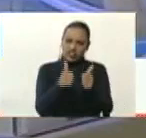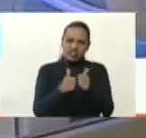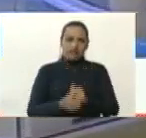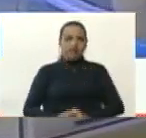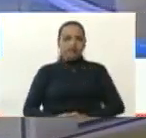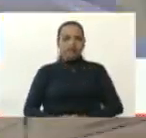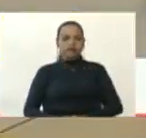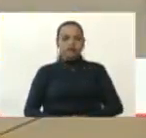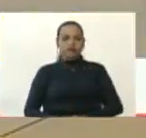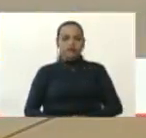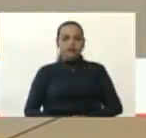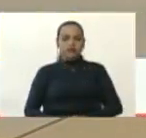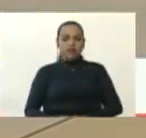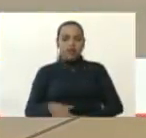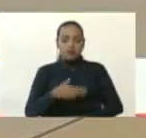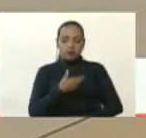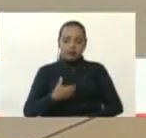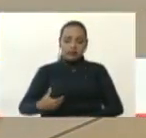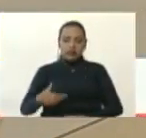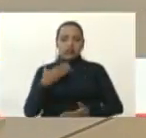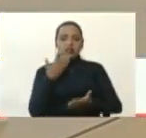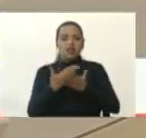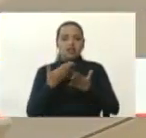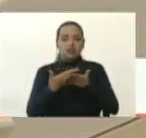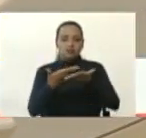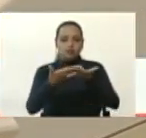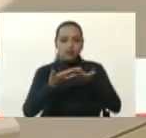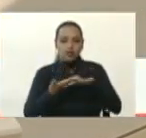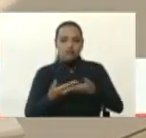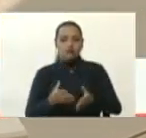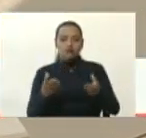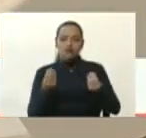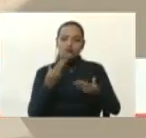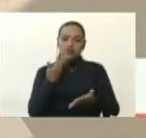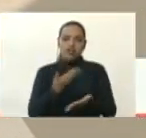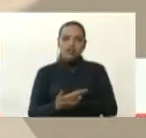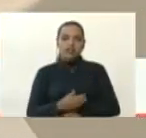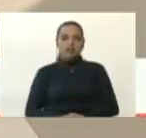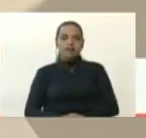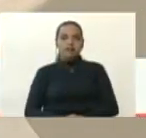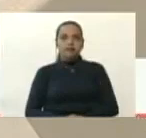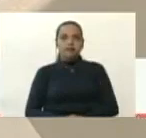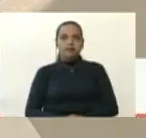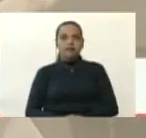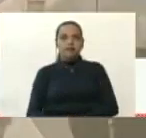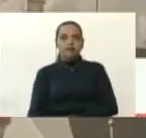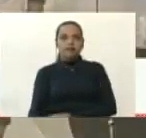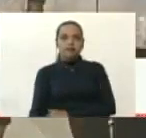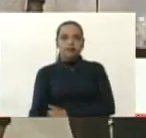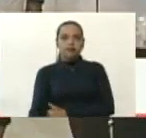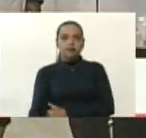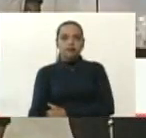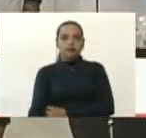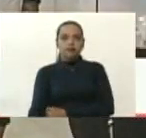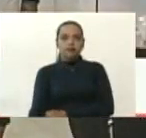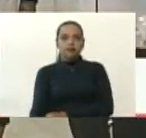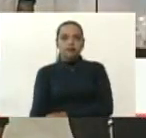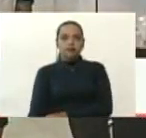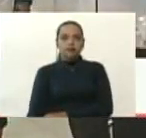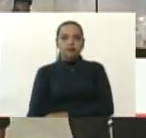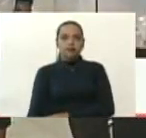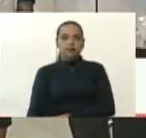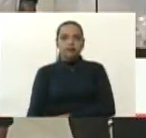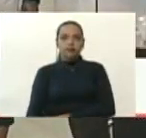presidente. Gracias por todo lo que nos ha dado. Mil gracias. Mil gracias. Bueno, camarada gracias.